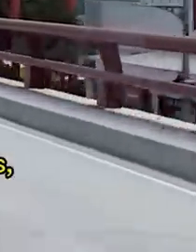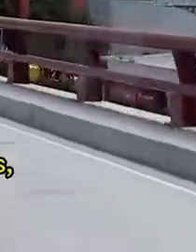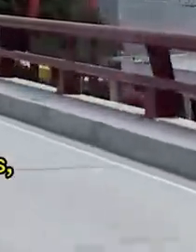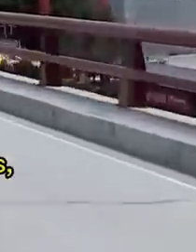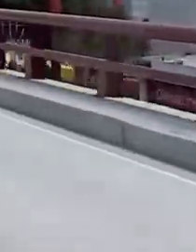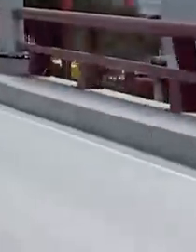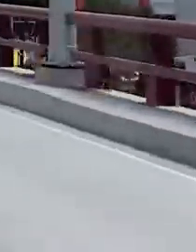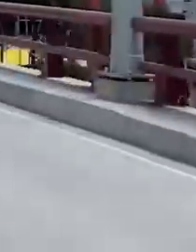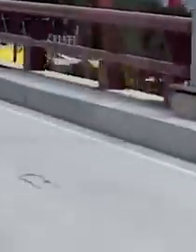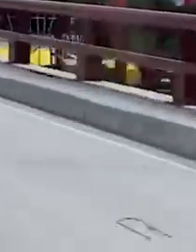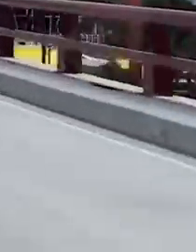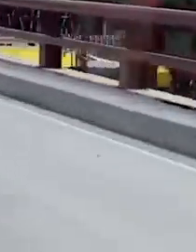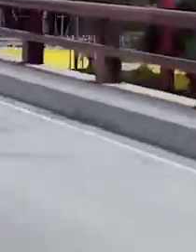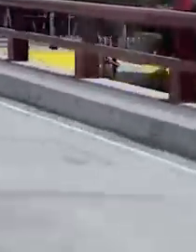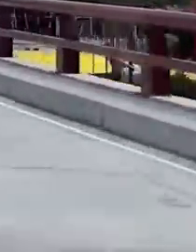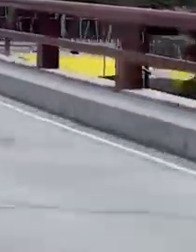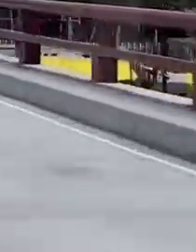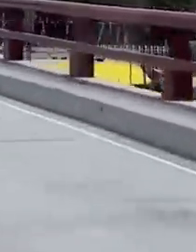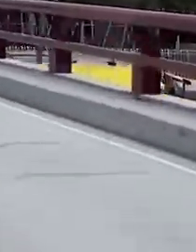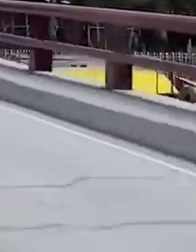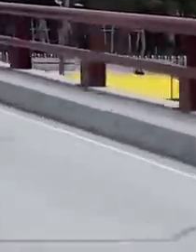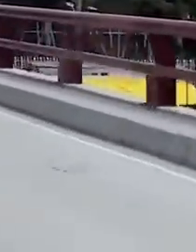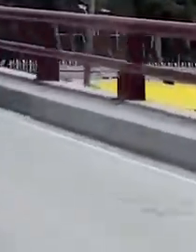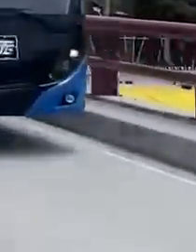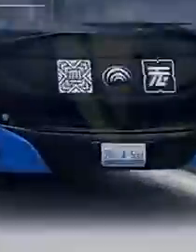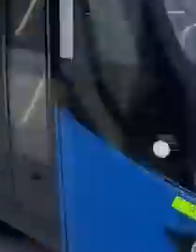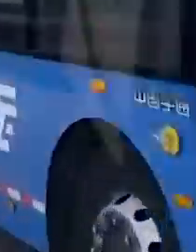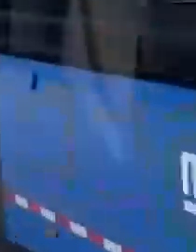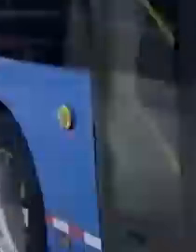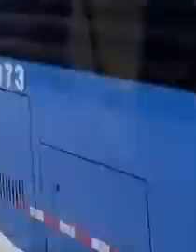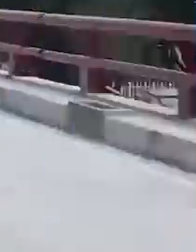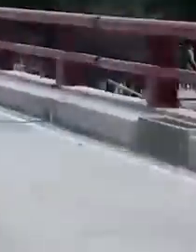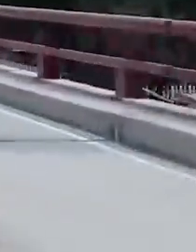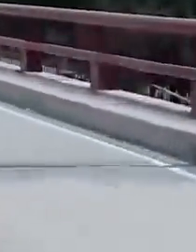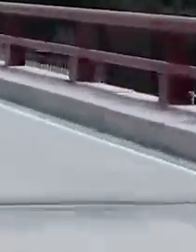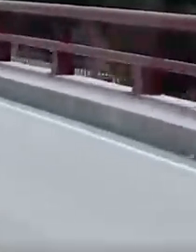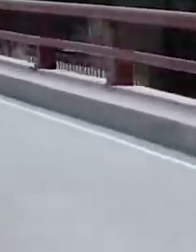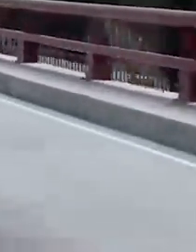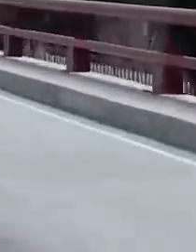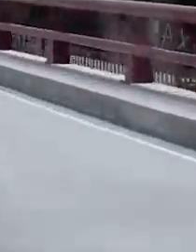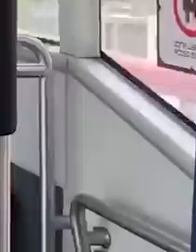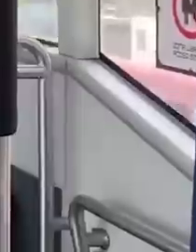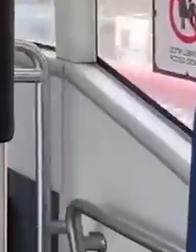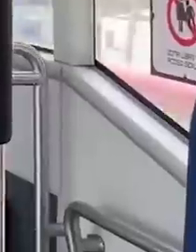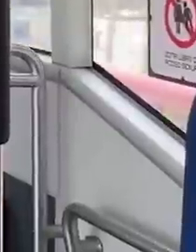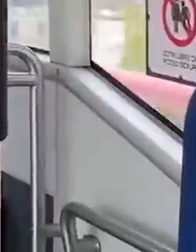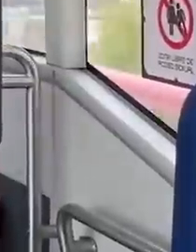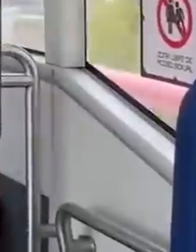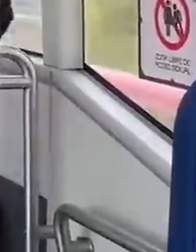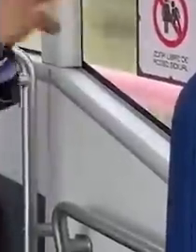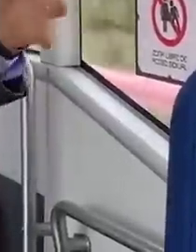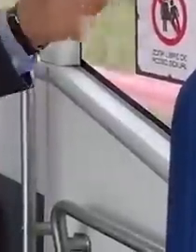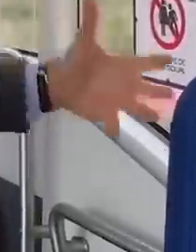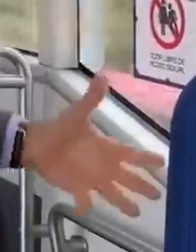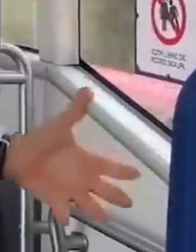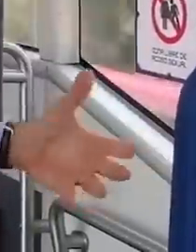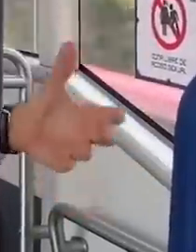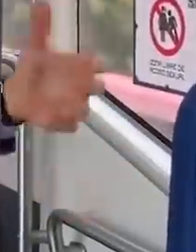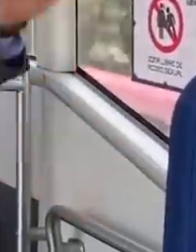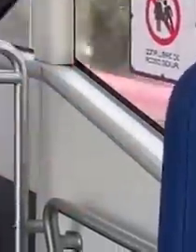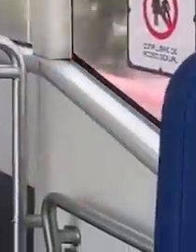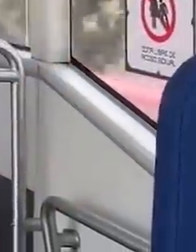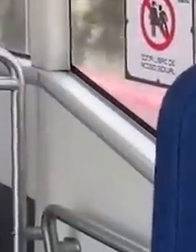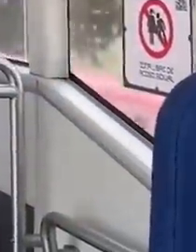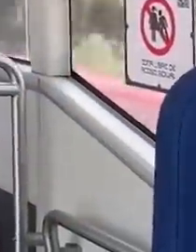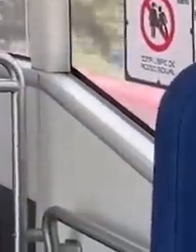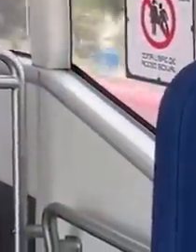operar trolebuses. Esto quiere decir que tenemos nuevos conductores que se tienen que capacitar, llevan 3 semanas de capacitación, digamos, a nivel,